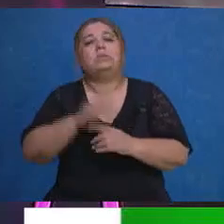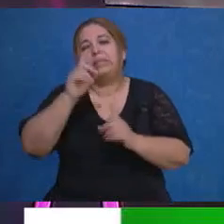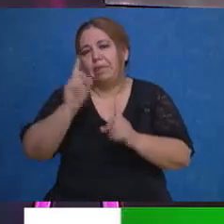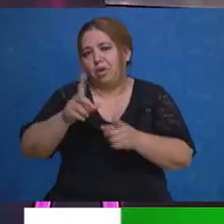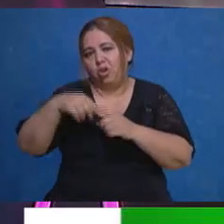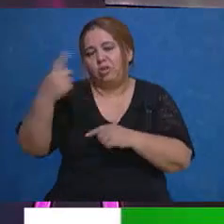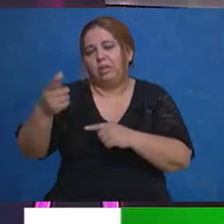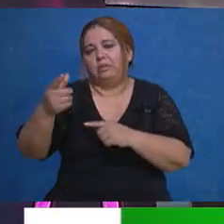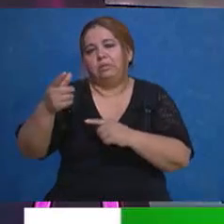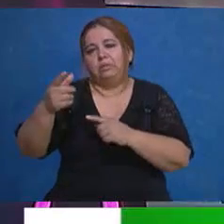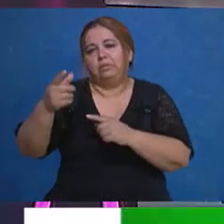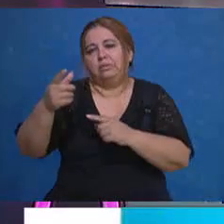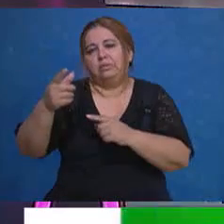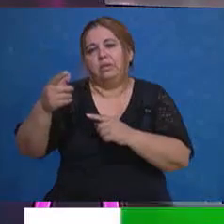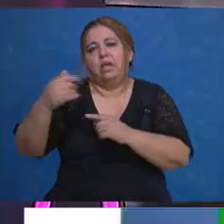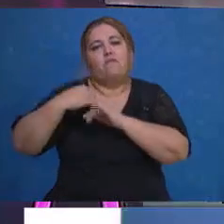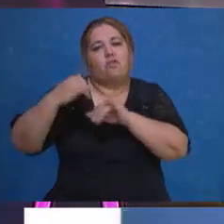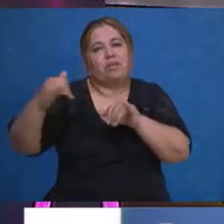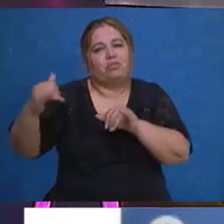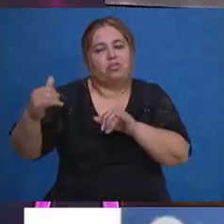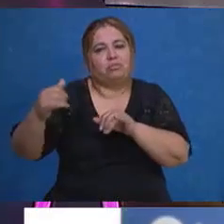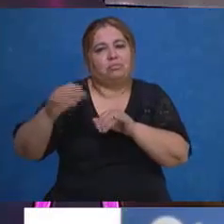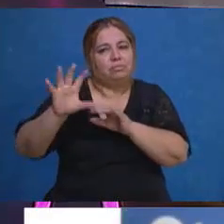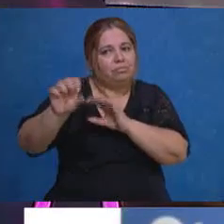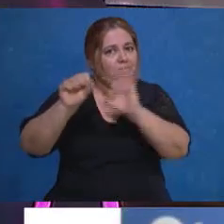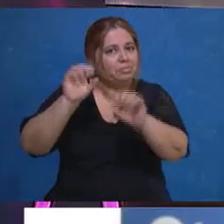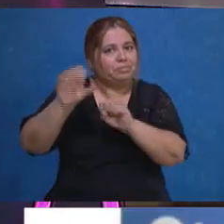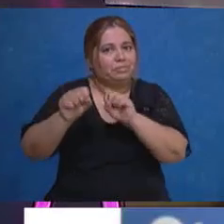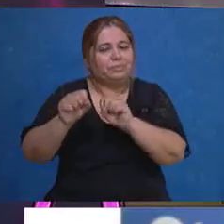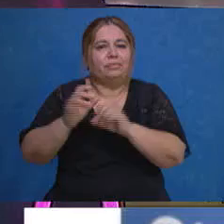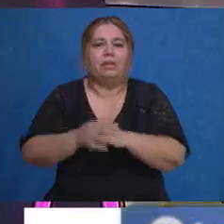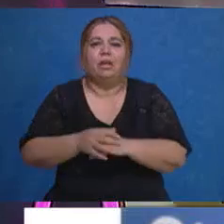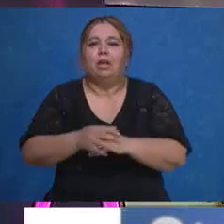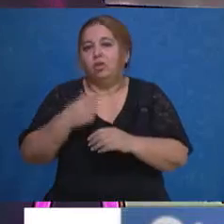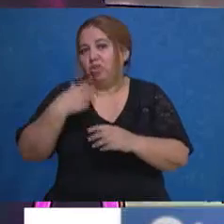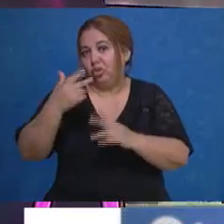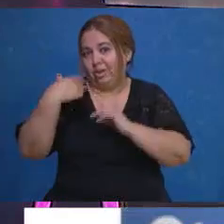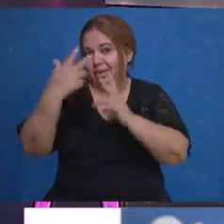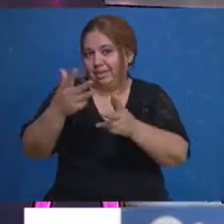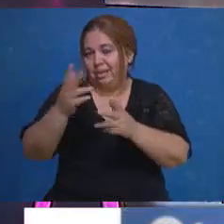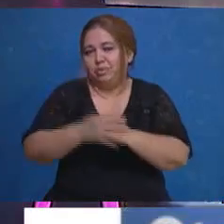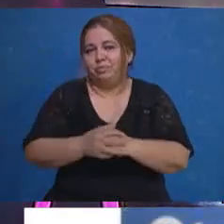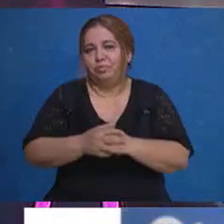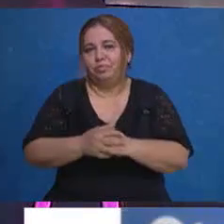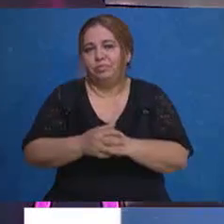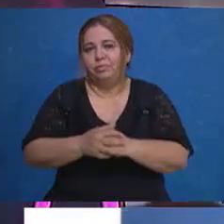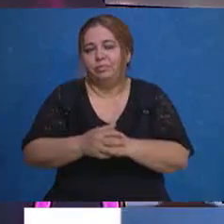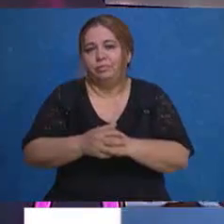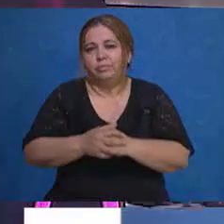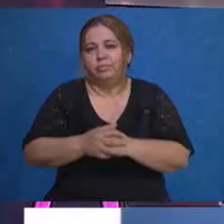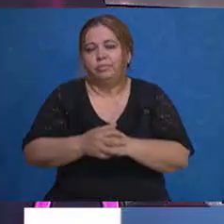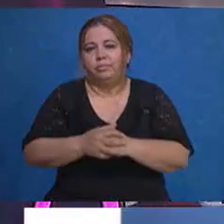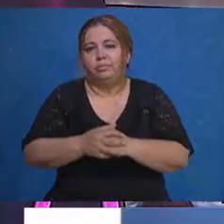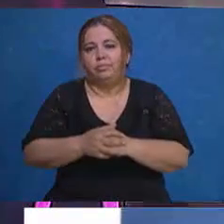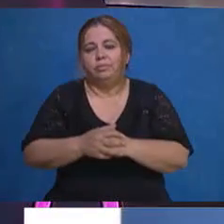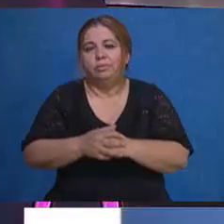hasta el momento lo que se ha dejado trascender por algunas fuentes, como decíamos, que lo hacen a